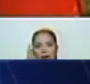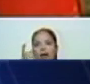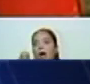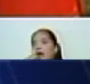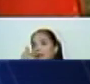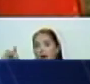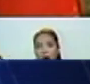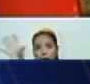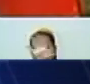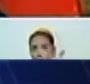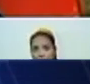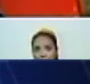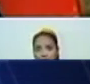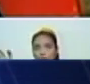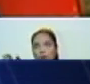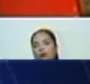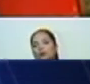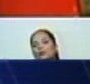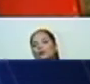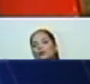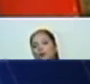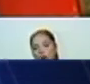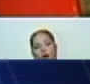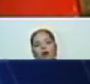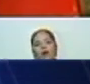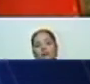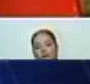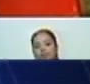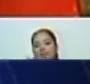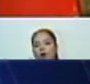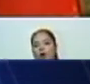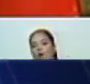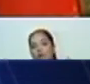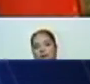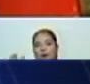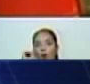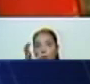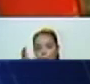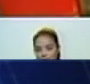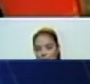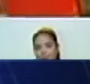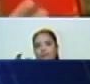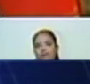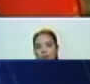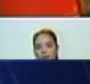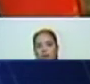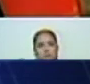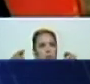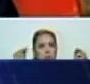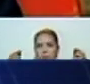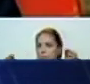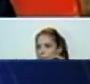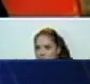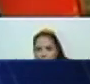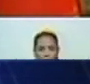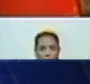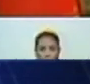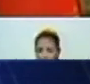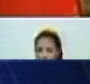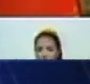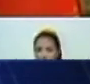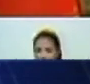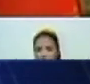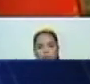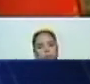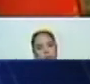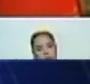de nuestra América, bueno, logremos organizar esa cumbre y ahí definir y dirimir cualquier diferencia que